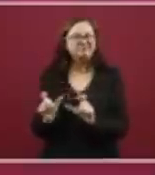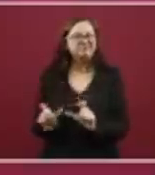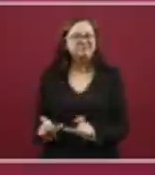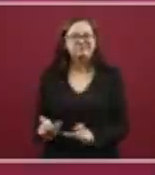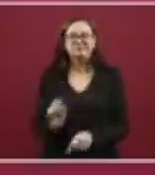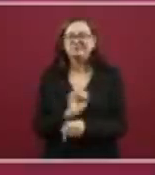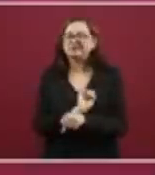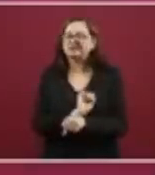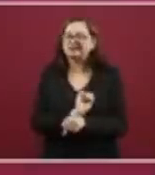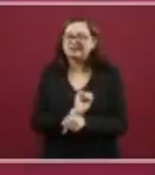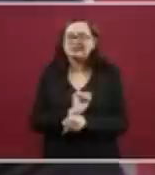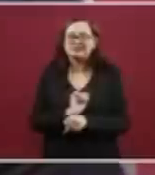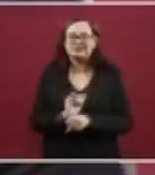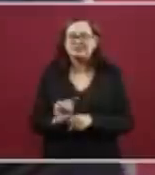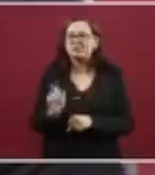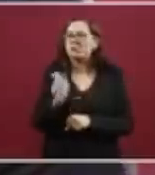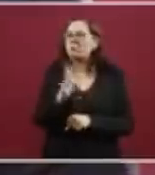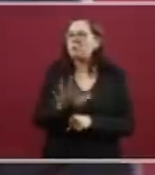los tecnicismos